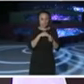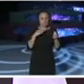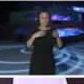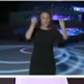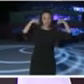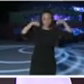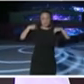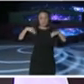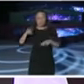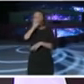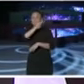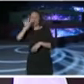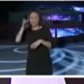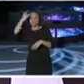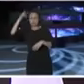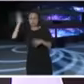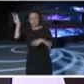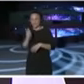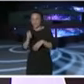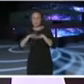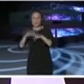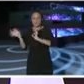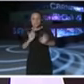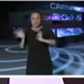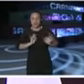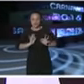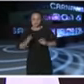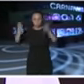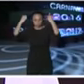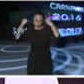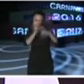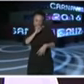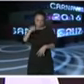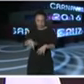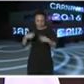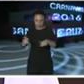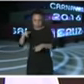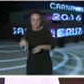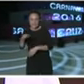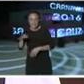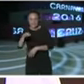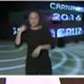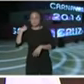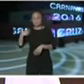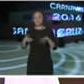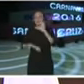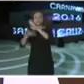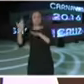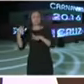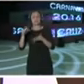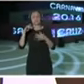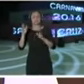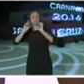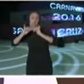día 25 en nuestra isla. Llega al hotel, coge un taxi y se da una vuelta por Tenerife. A los 3 meses recibimos una carta